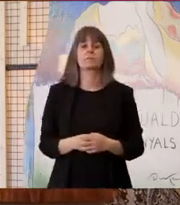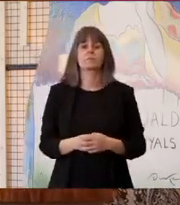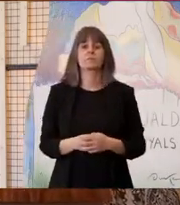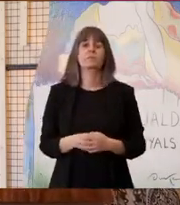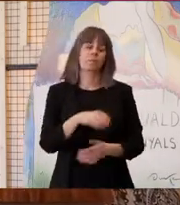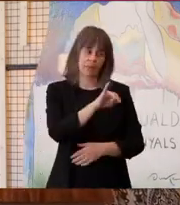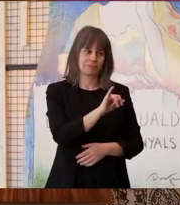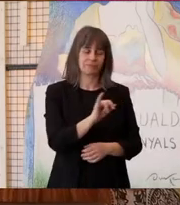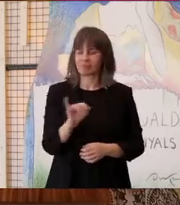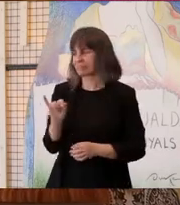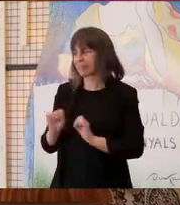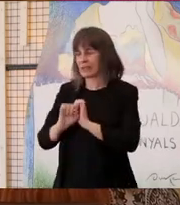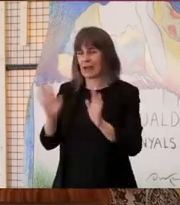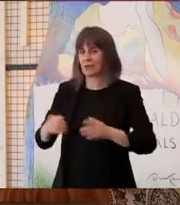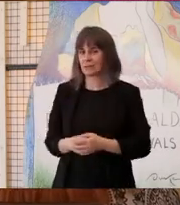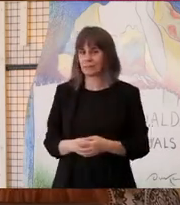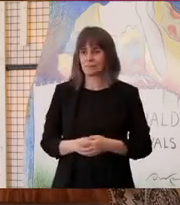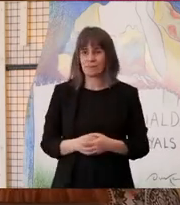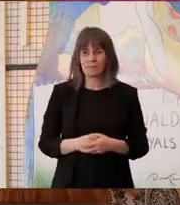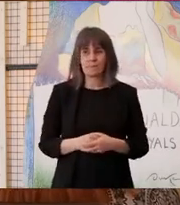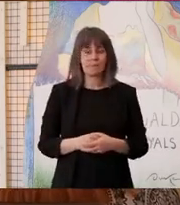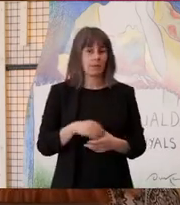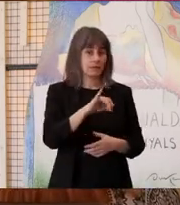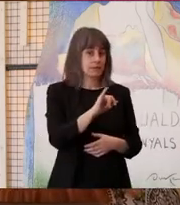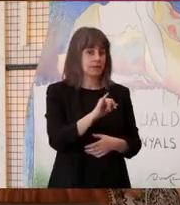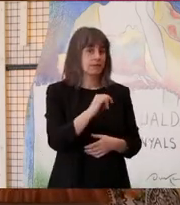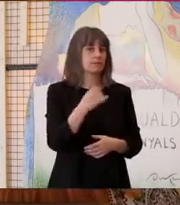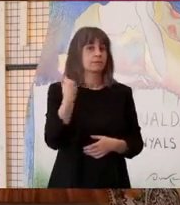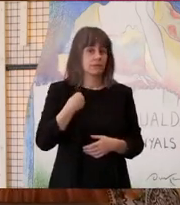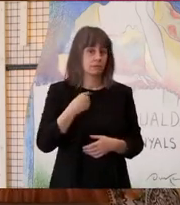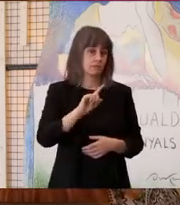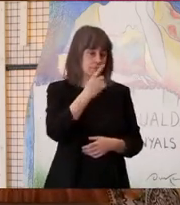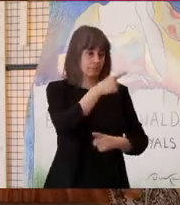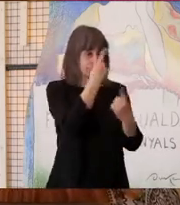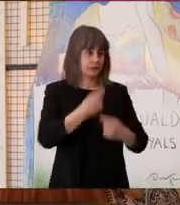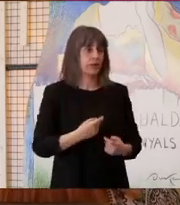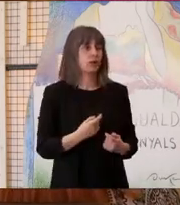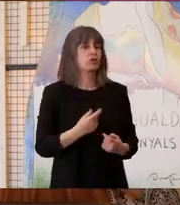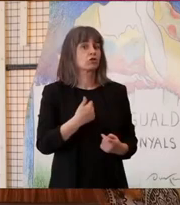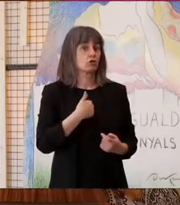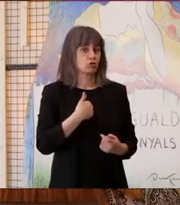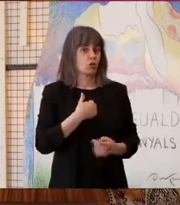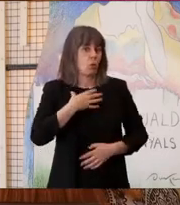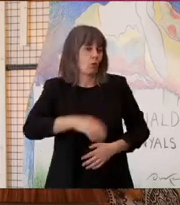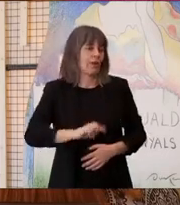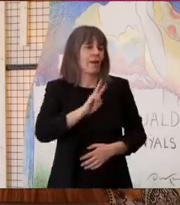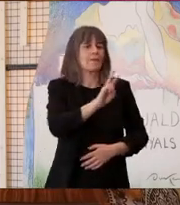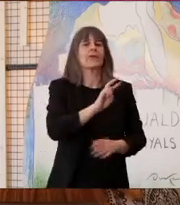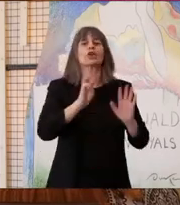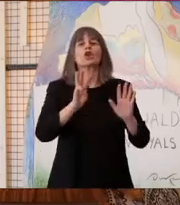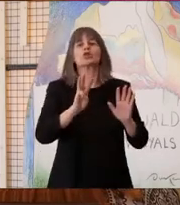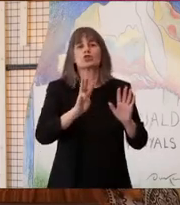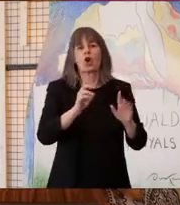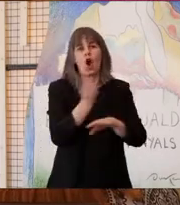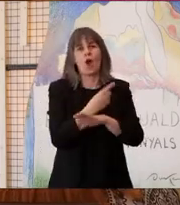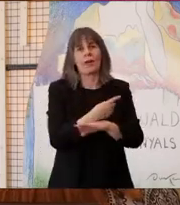Sí claro Es evidente respecto a la primera pregunta yo estaría 28 horas seguidas contestándote